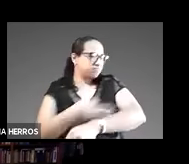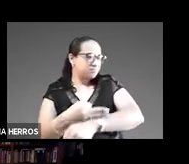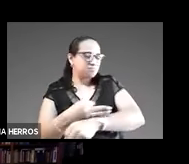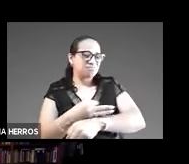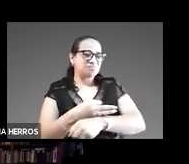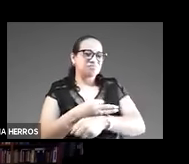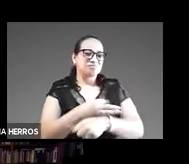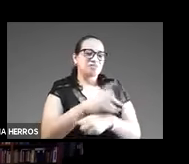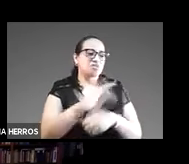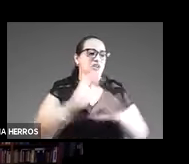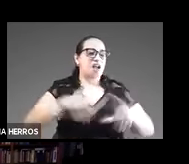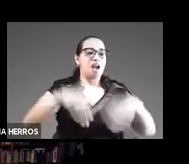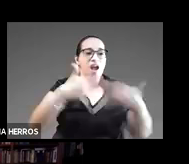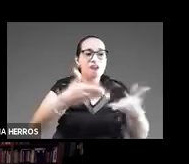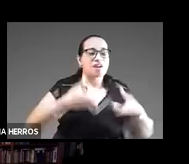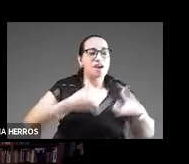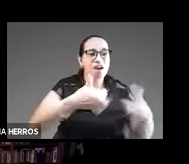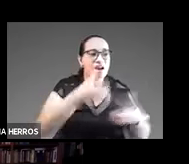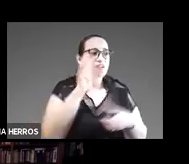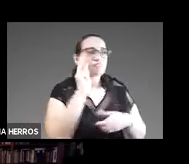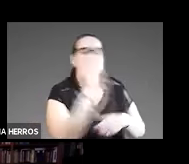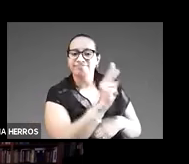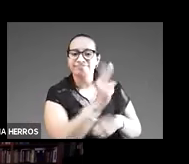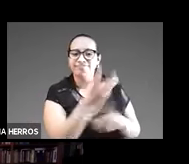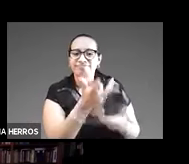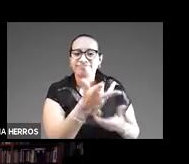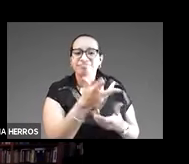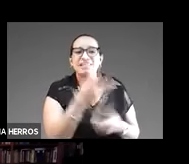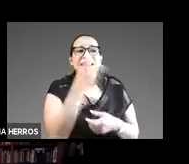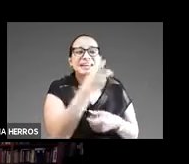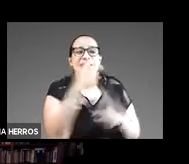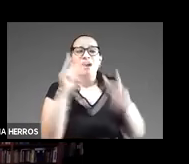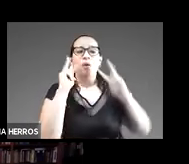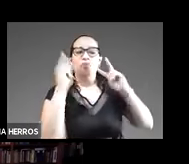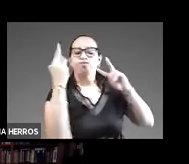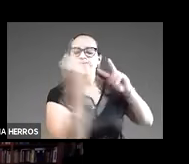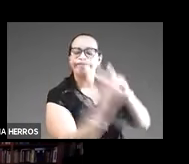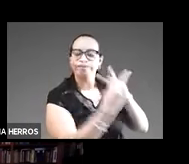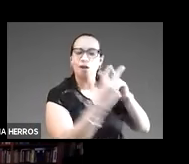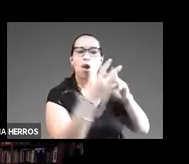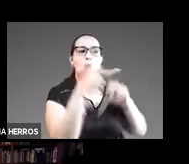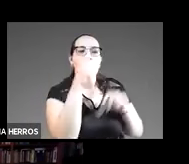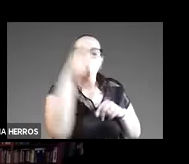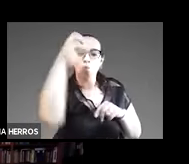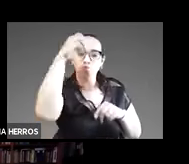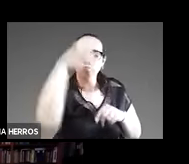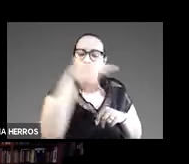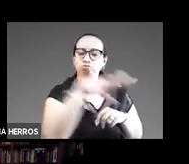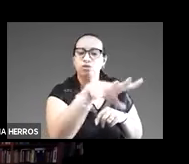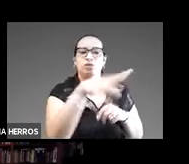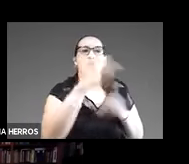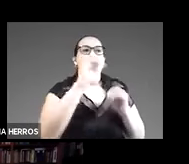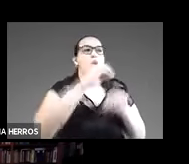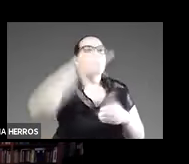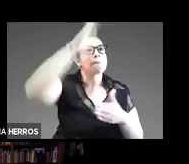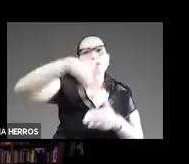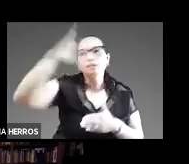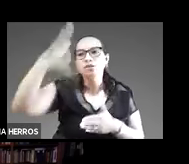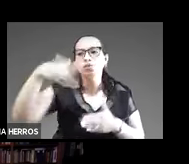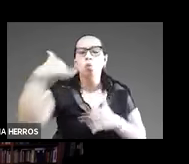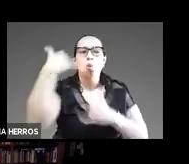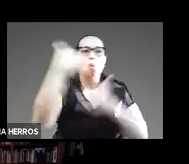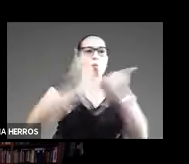dice, cruza la calle y ve, y entonces esta visión de la lámpara, de pintar los